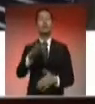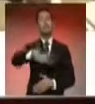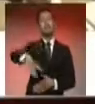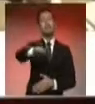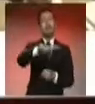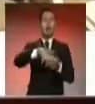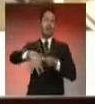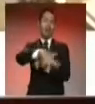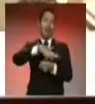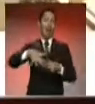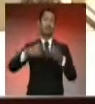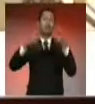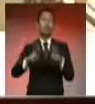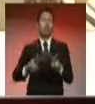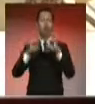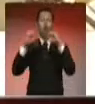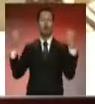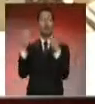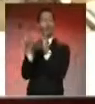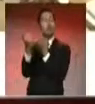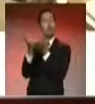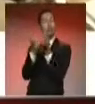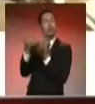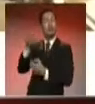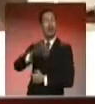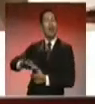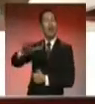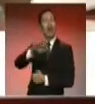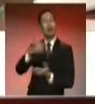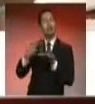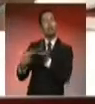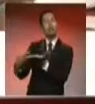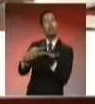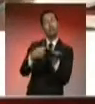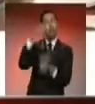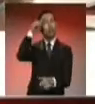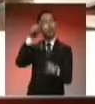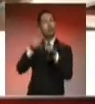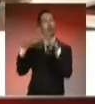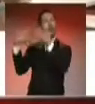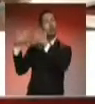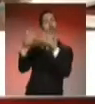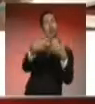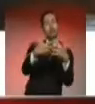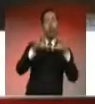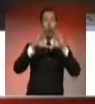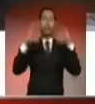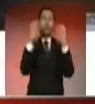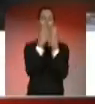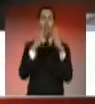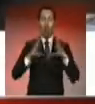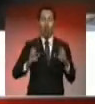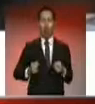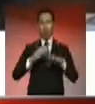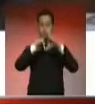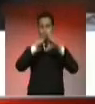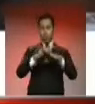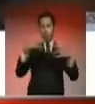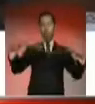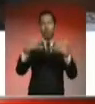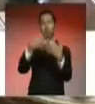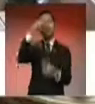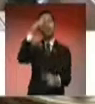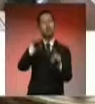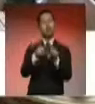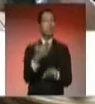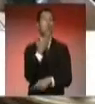y de los organismos de control para establecer mecanismos de coordinación con el nuevo Frente de Transparencia y Lucha contra la Corrupción.